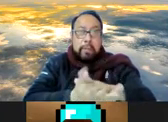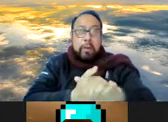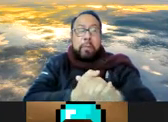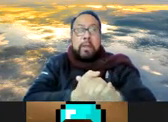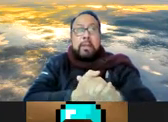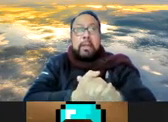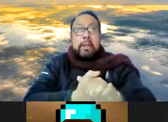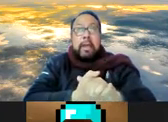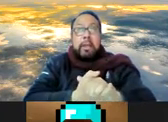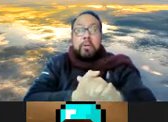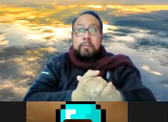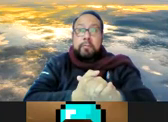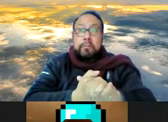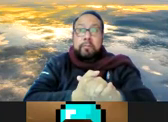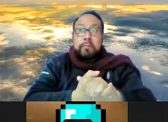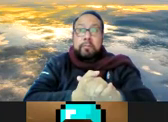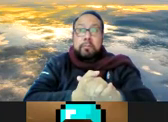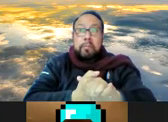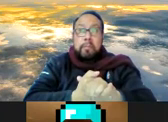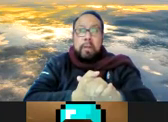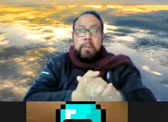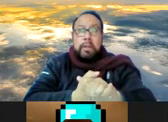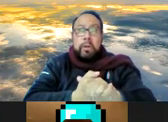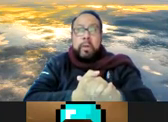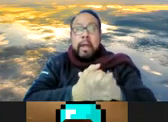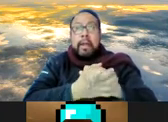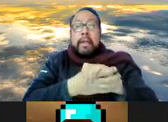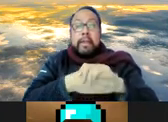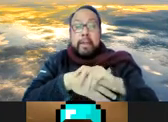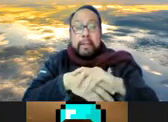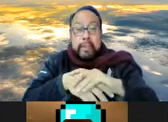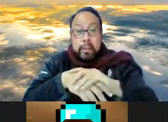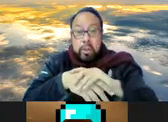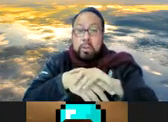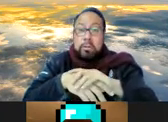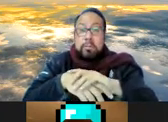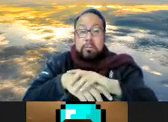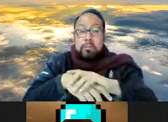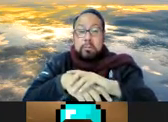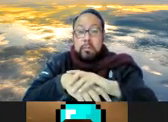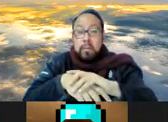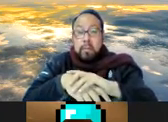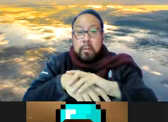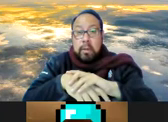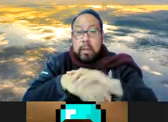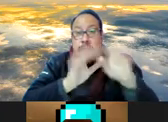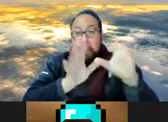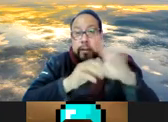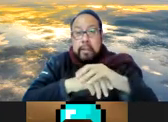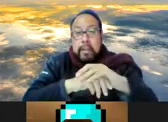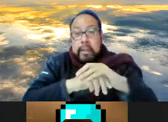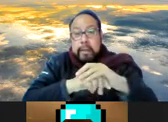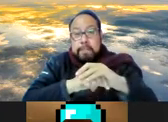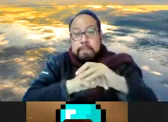géneros académicos puede ser el ensayo, puede ser una investigación, en